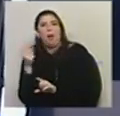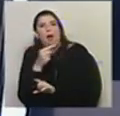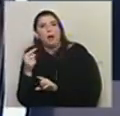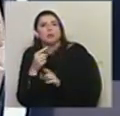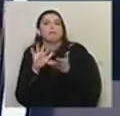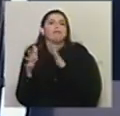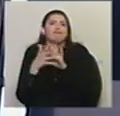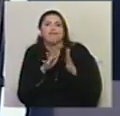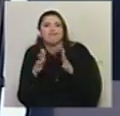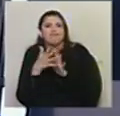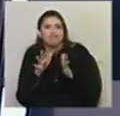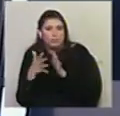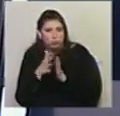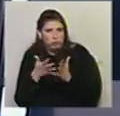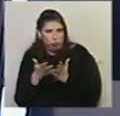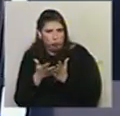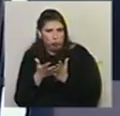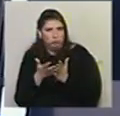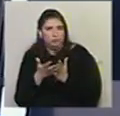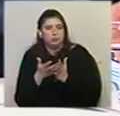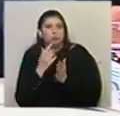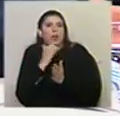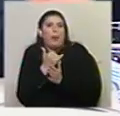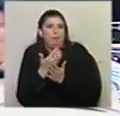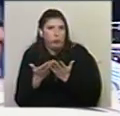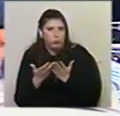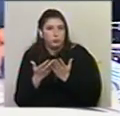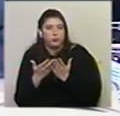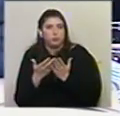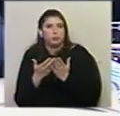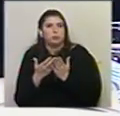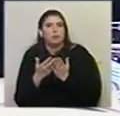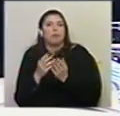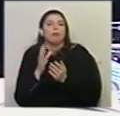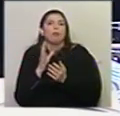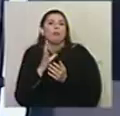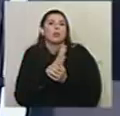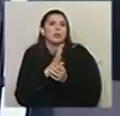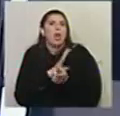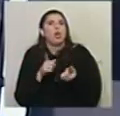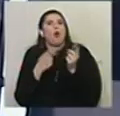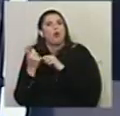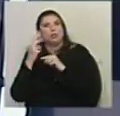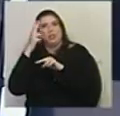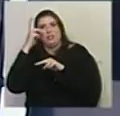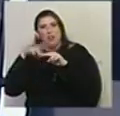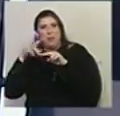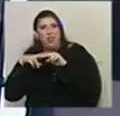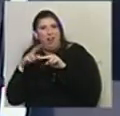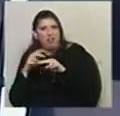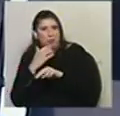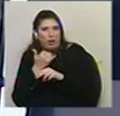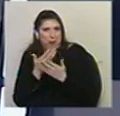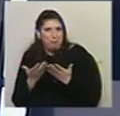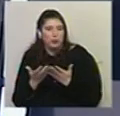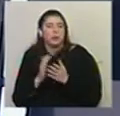promedio, uno vive más o uno menos. Hay que ver si hay patologías asociadas, seguramente. Claro, y muchas veces, y me lo han dicho jueces, me dice,